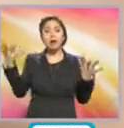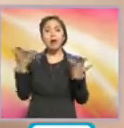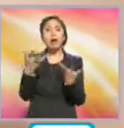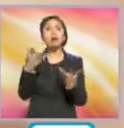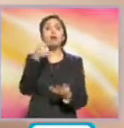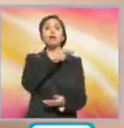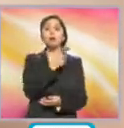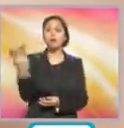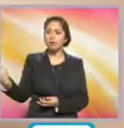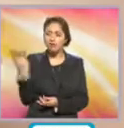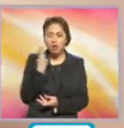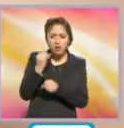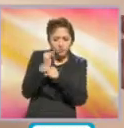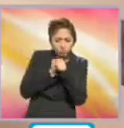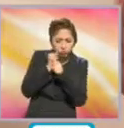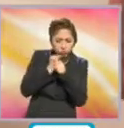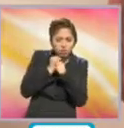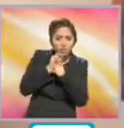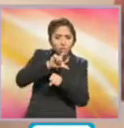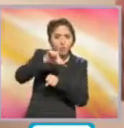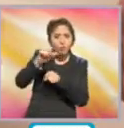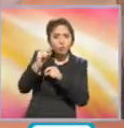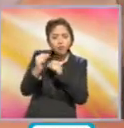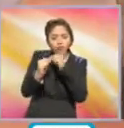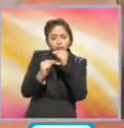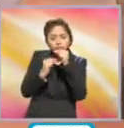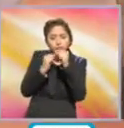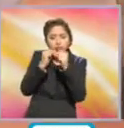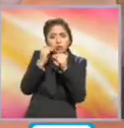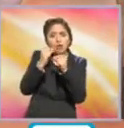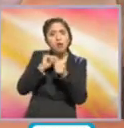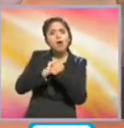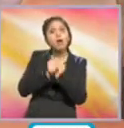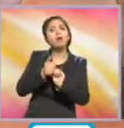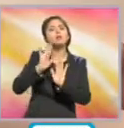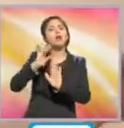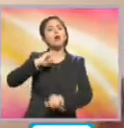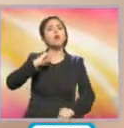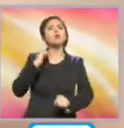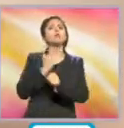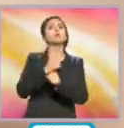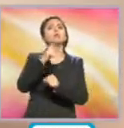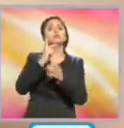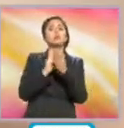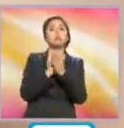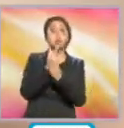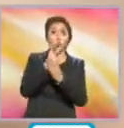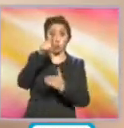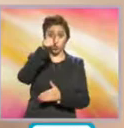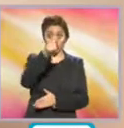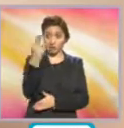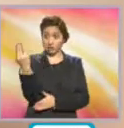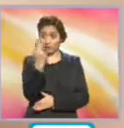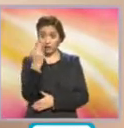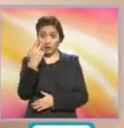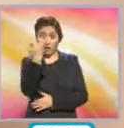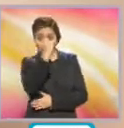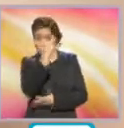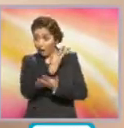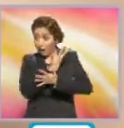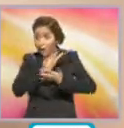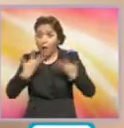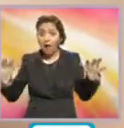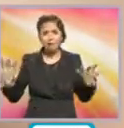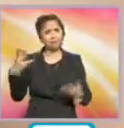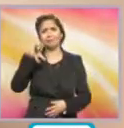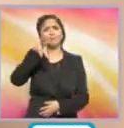venderlas de una por una. No necesitas un gran jardín. No necesitas un gran jardín, lo puedes hacer en tu casa. Muy bien. Sí,